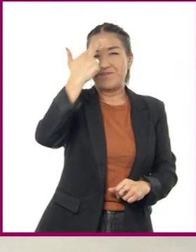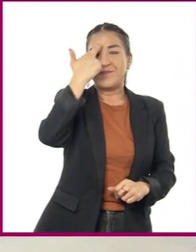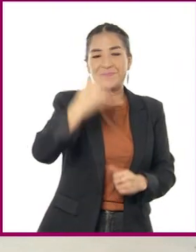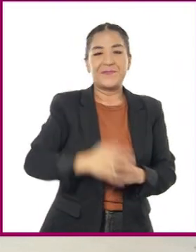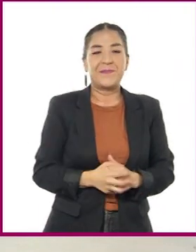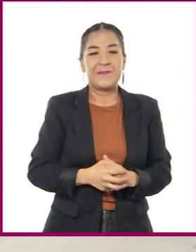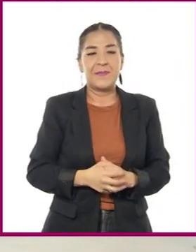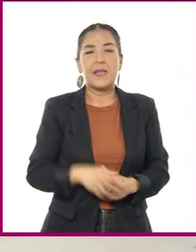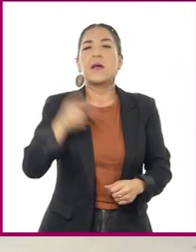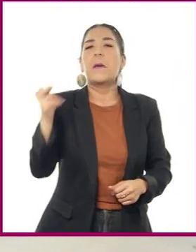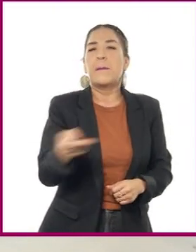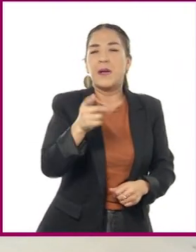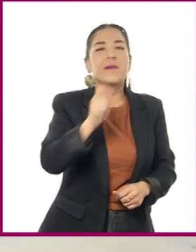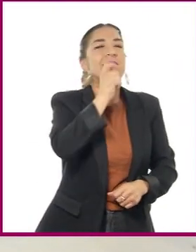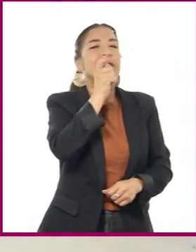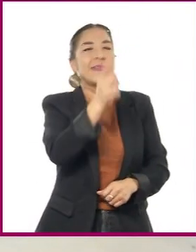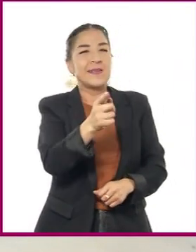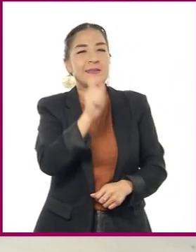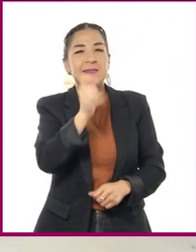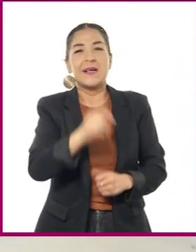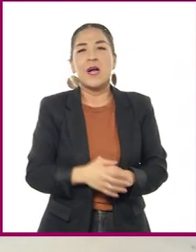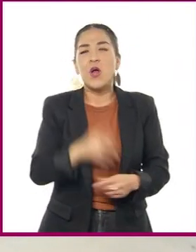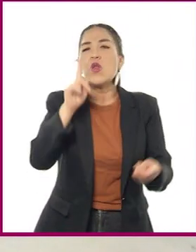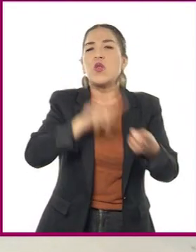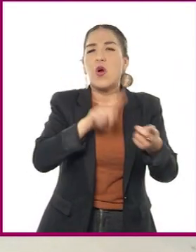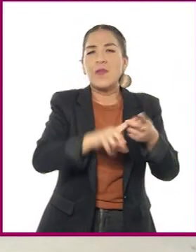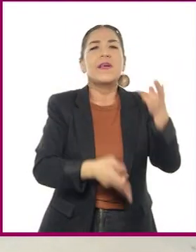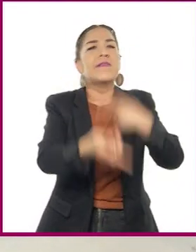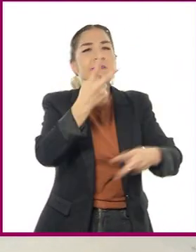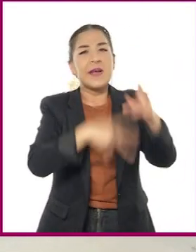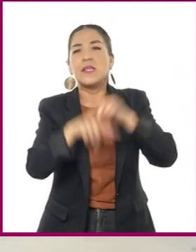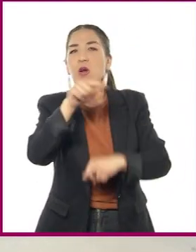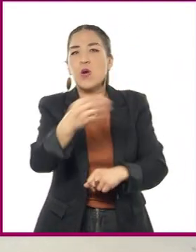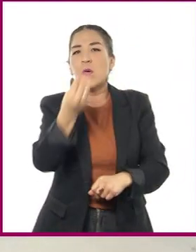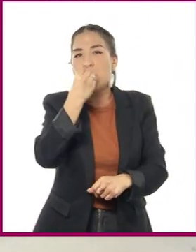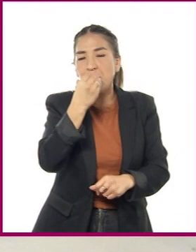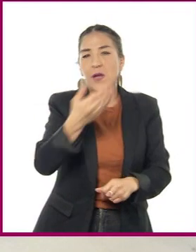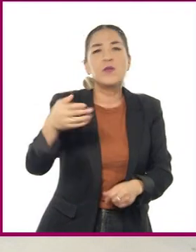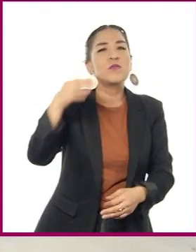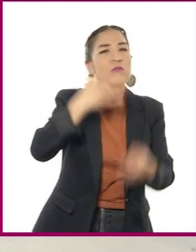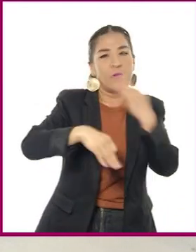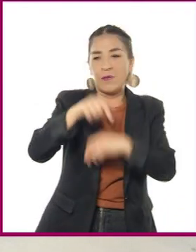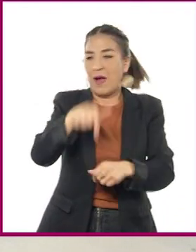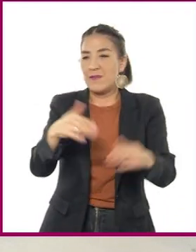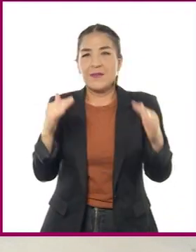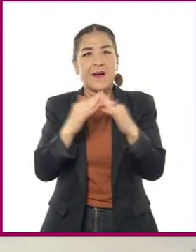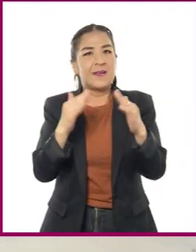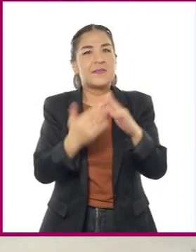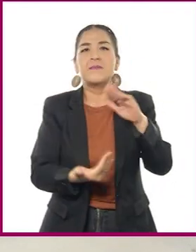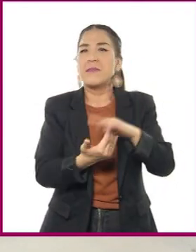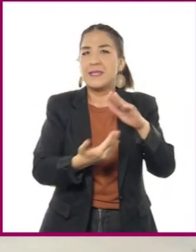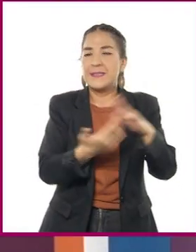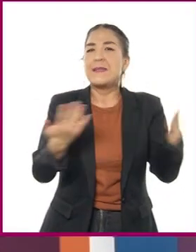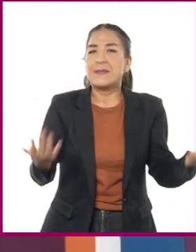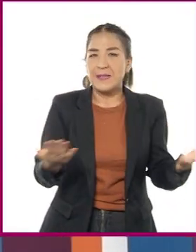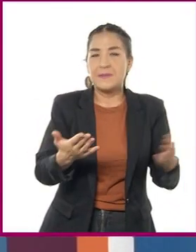maestra. La pregunta era, ¿de dónde provienen los alimentos que consumimos en casa? Muy